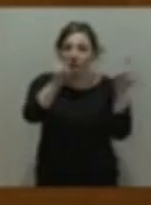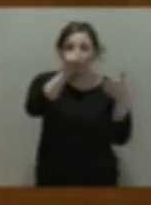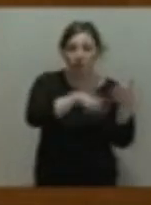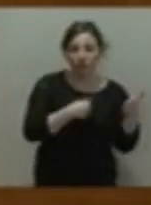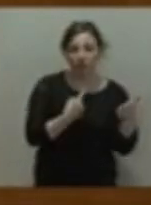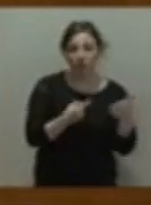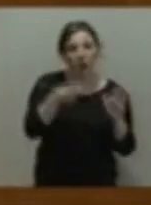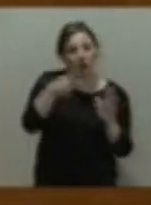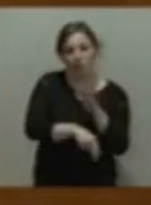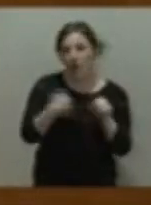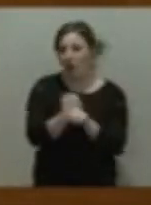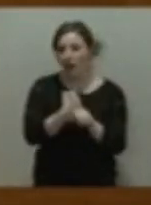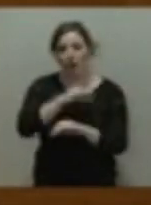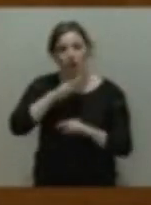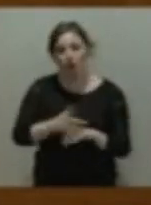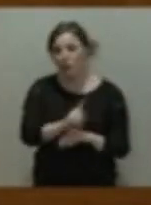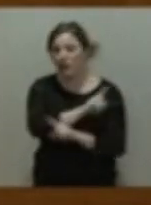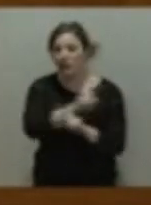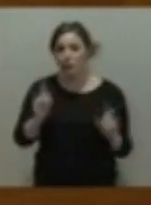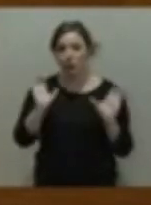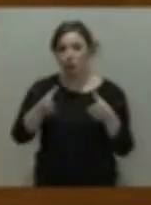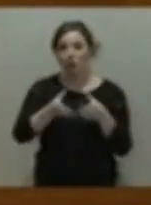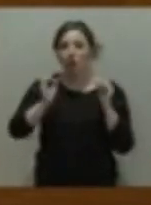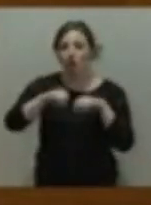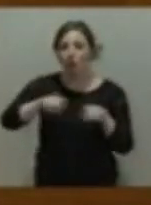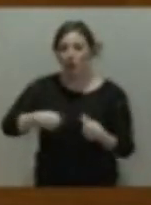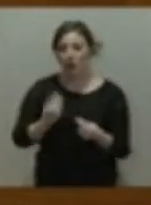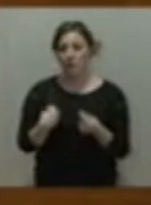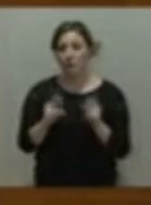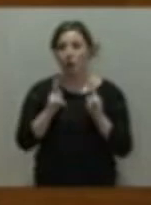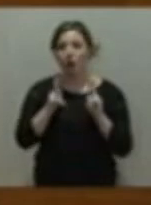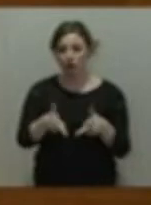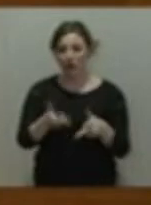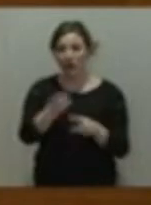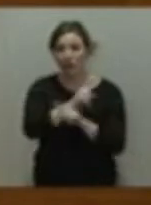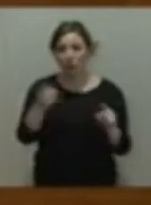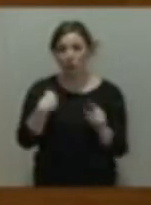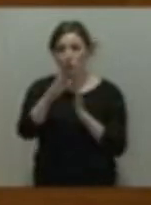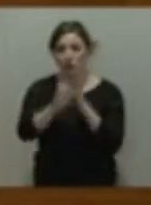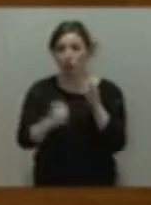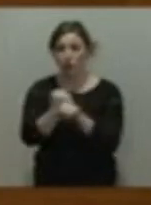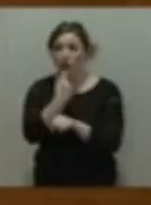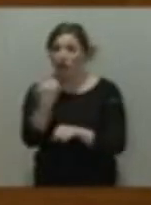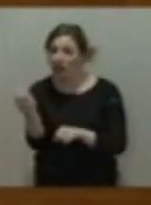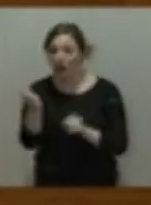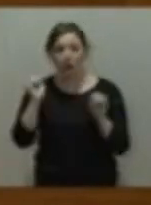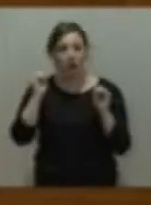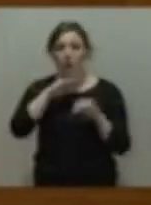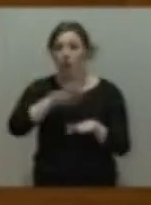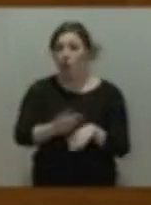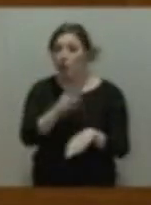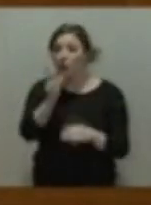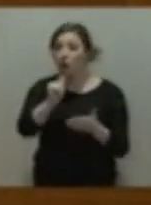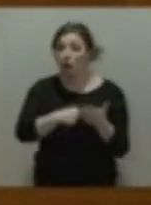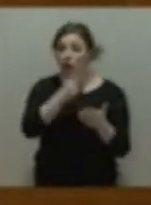en materia laboral, ni con el convenio de hostelería, ni tampoco con lo que establece el Estatuto de los Trabajadores. Al igual que cuando en dicho contrato de arrendamiento se